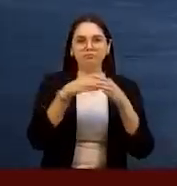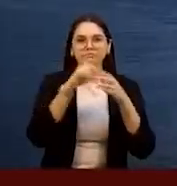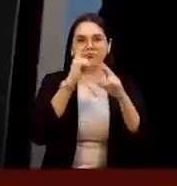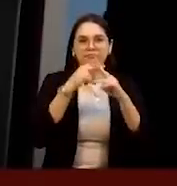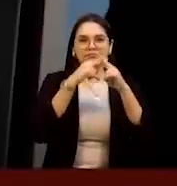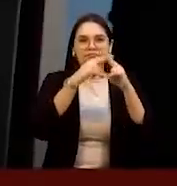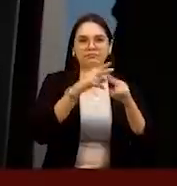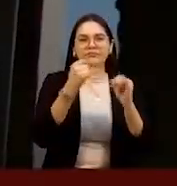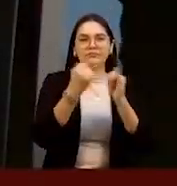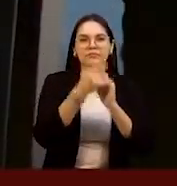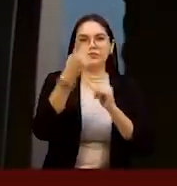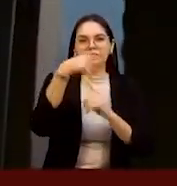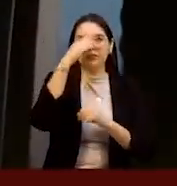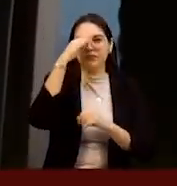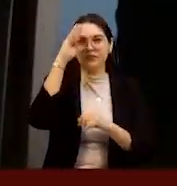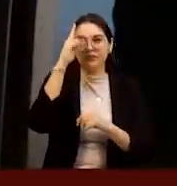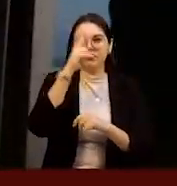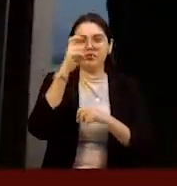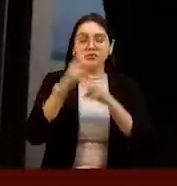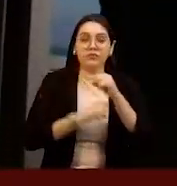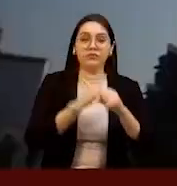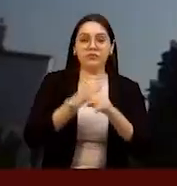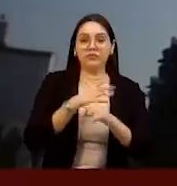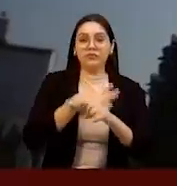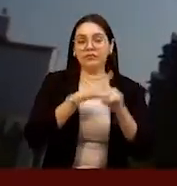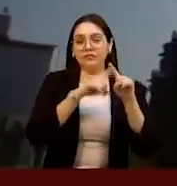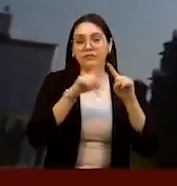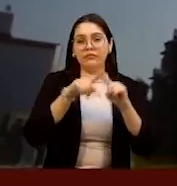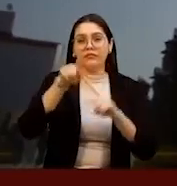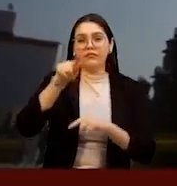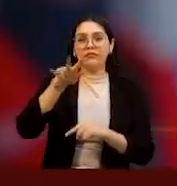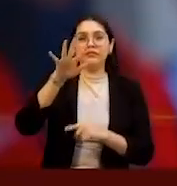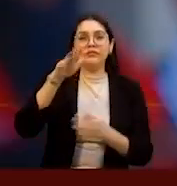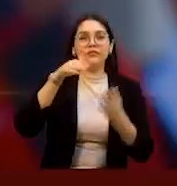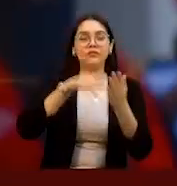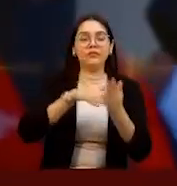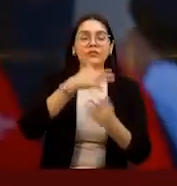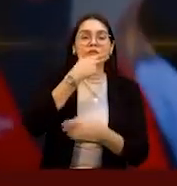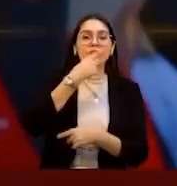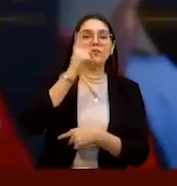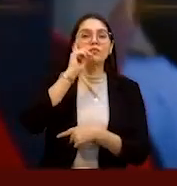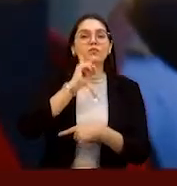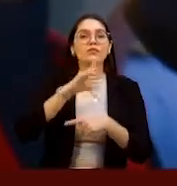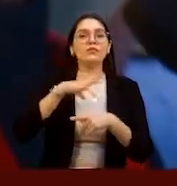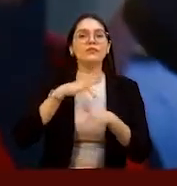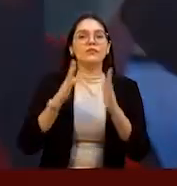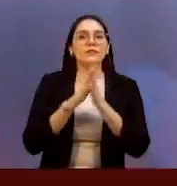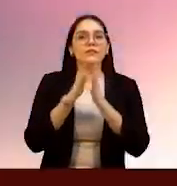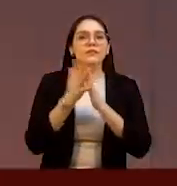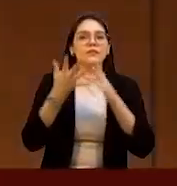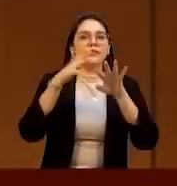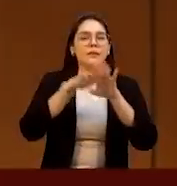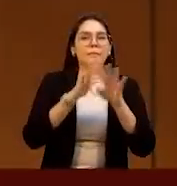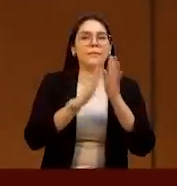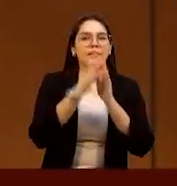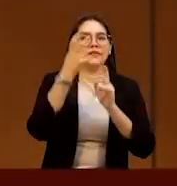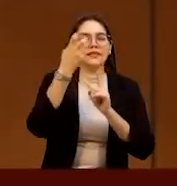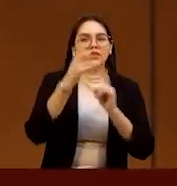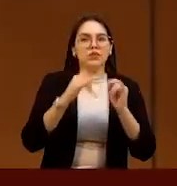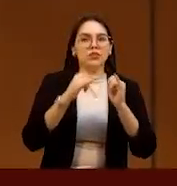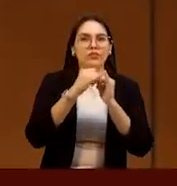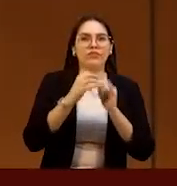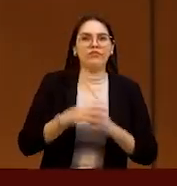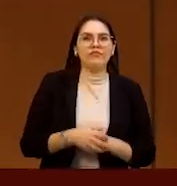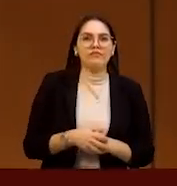México con lo que se reconoce a más de 75000 mujeres y hombres que conforman esta institución Somos la